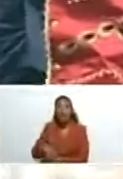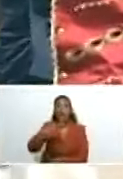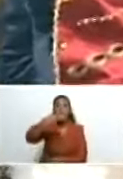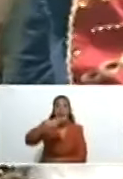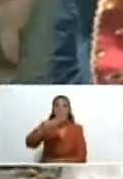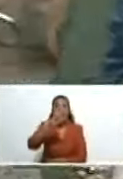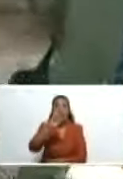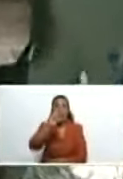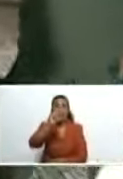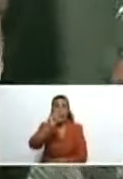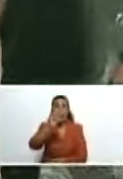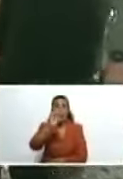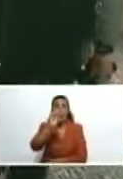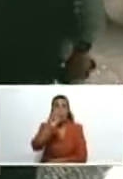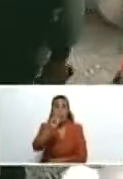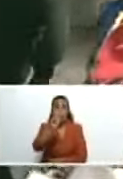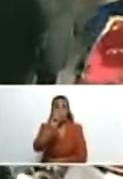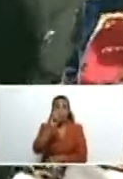Polhap.